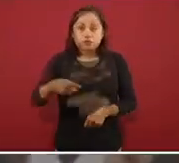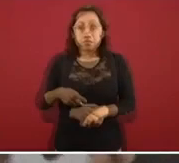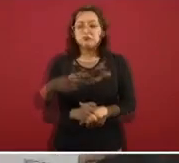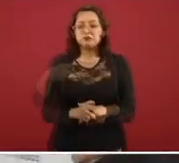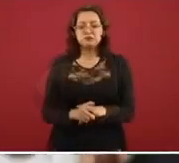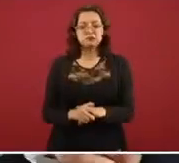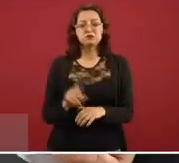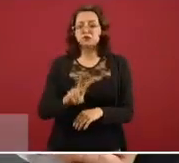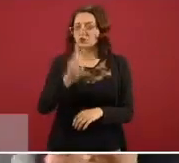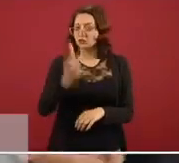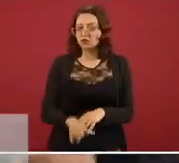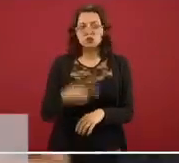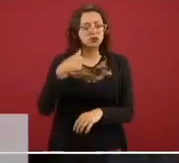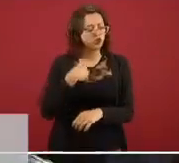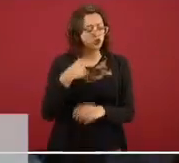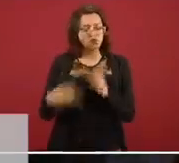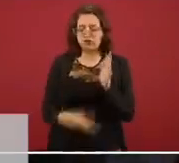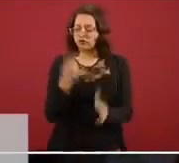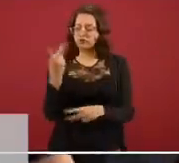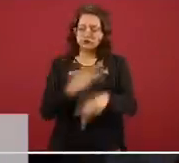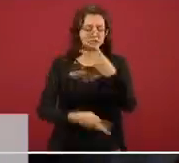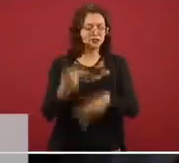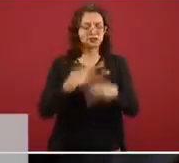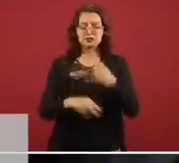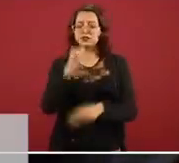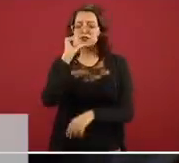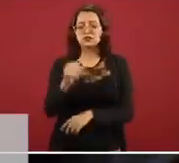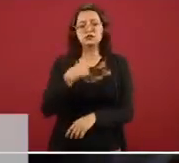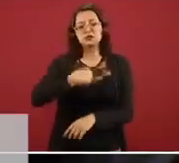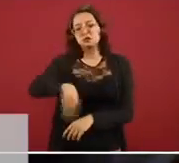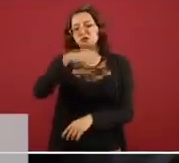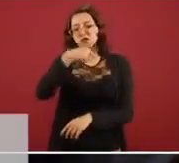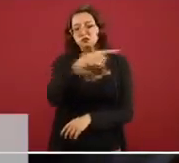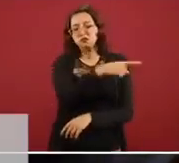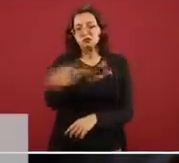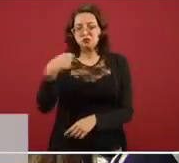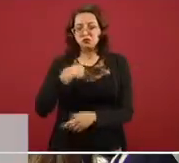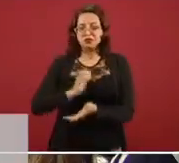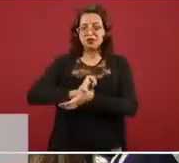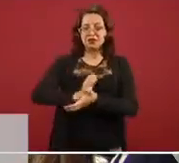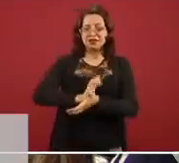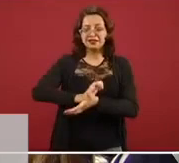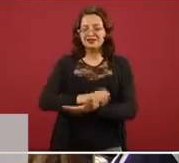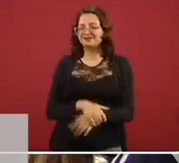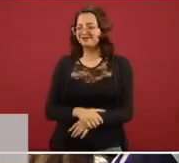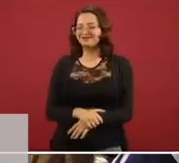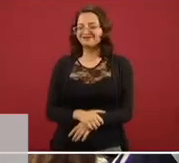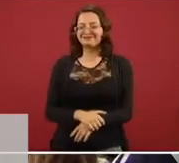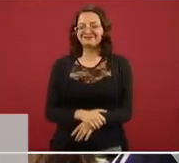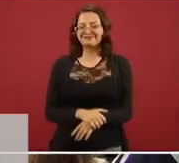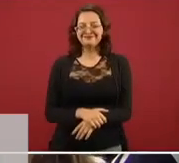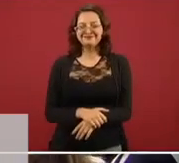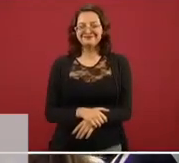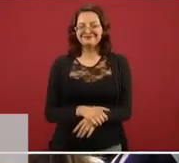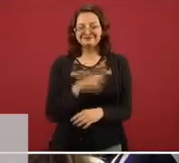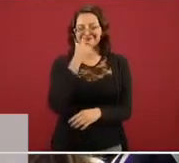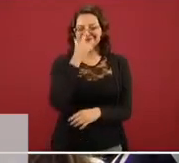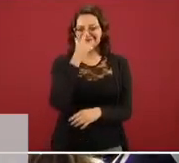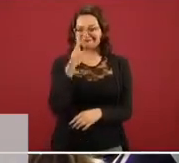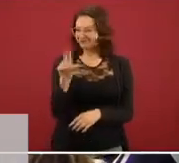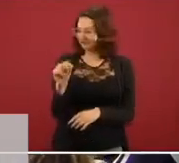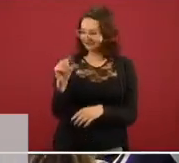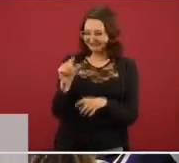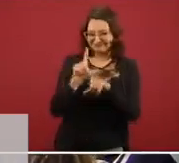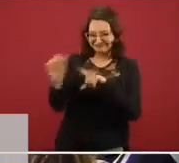no pretendo venir a la mañanera porque no tiene caso que me discrimine no no no te vayas no te